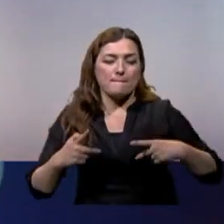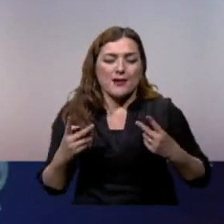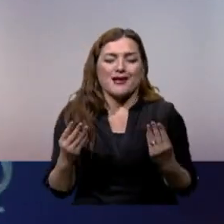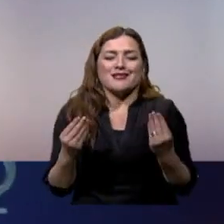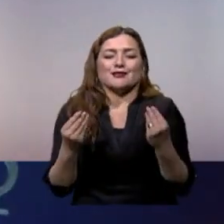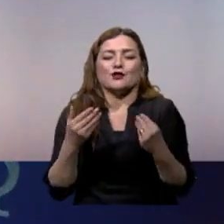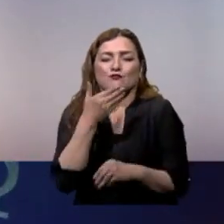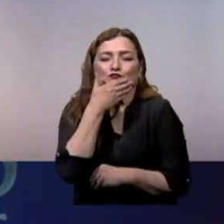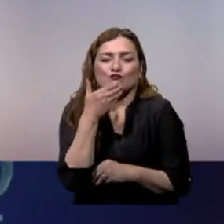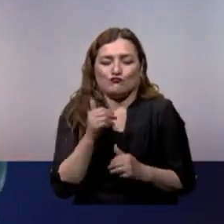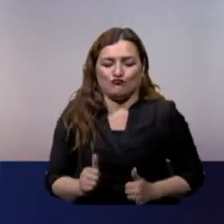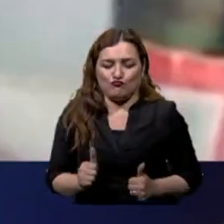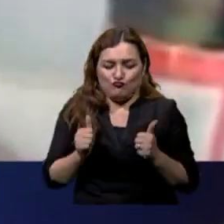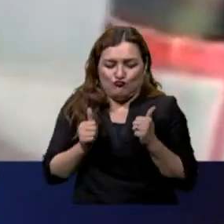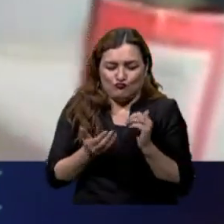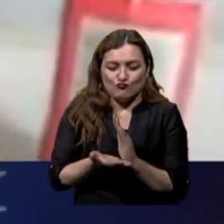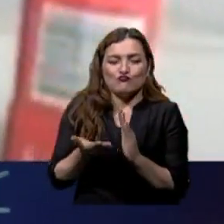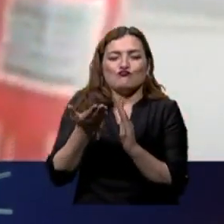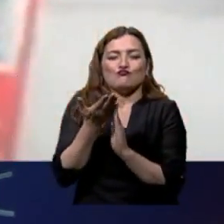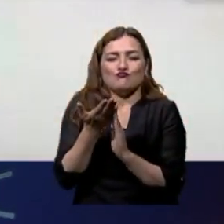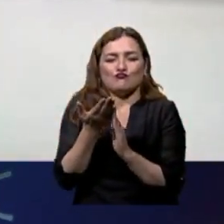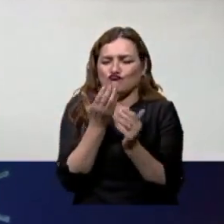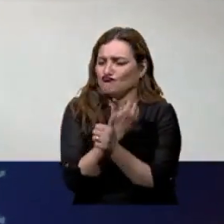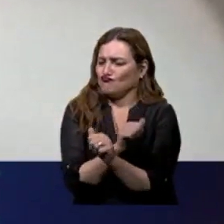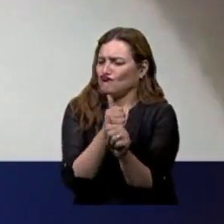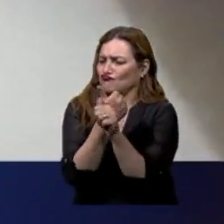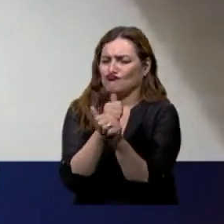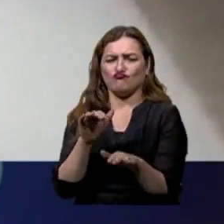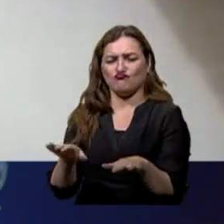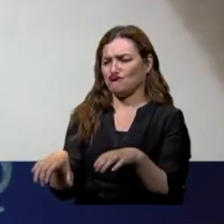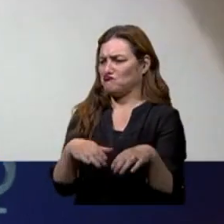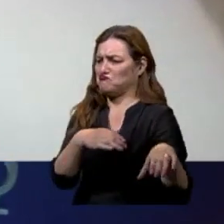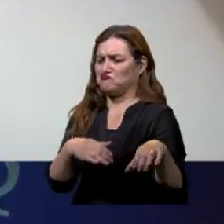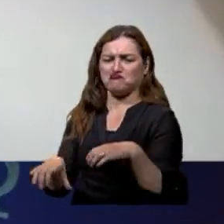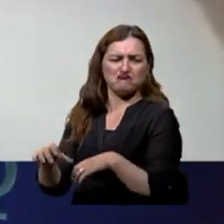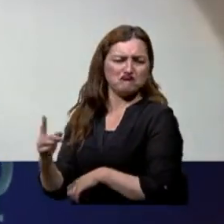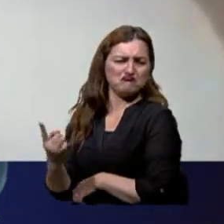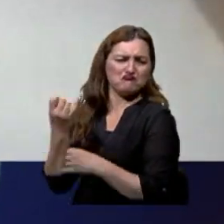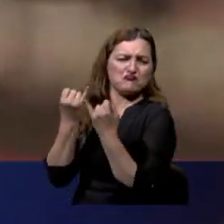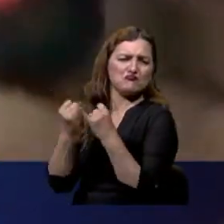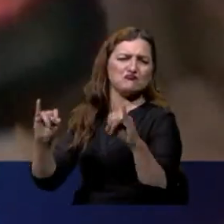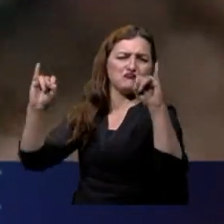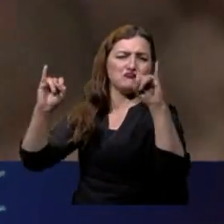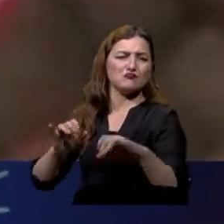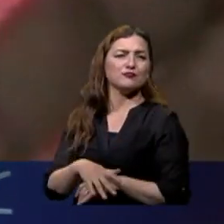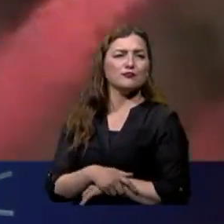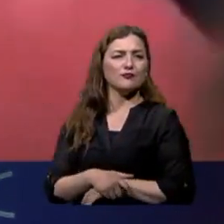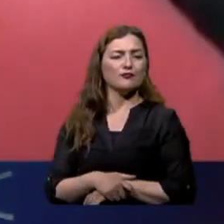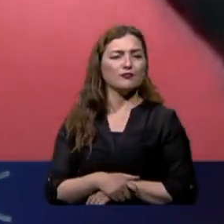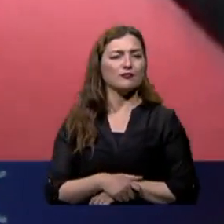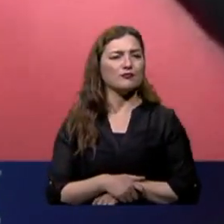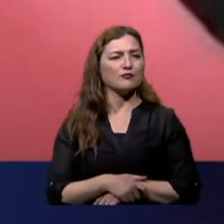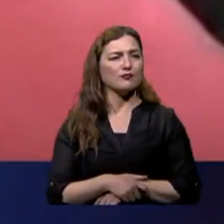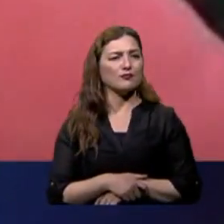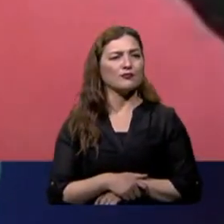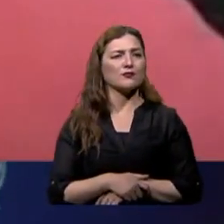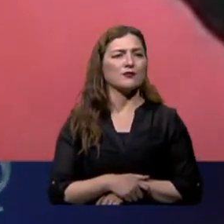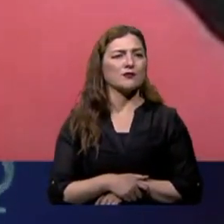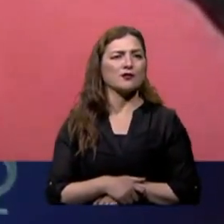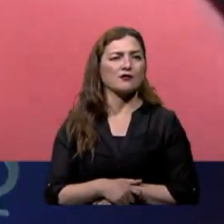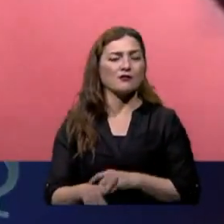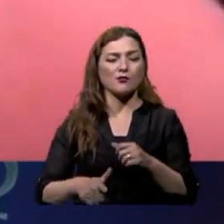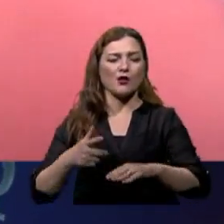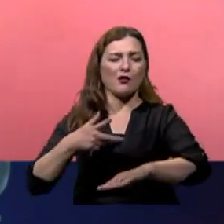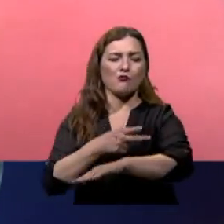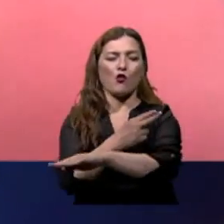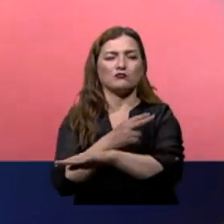vida, su autoestima y han adquirido autonomía para realizar sus actividades cotidianas con estas prótesis. Cualquier paciente que sufra algún tipo de